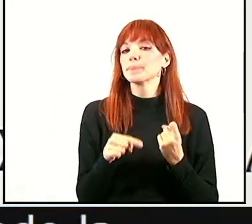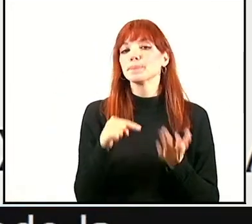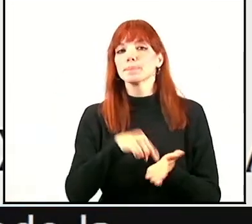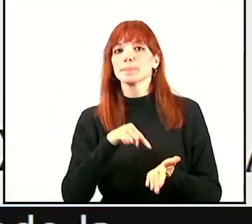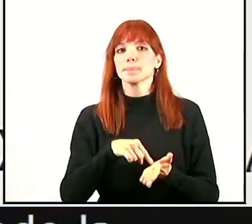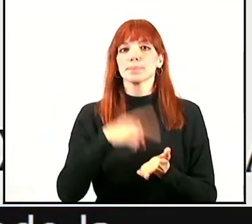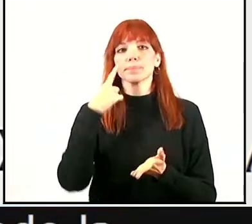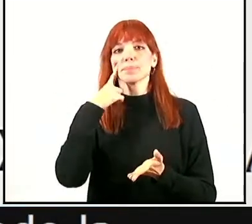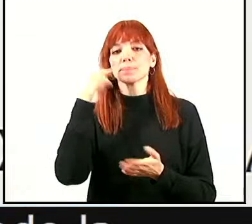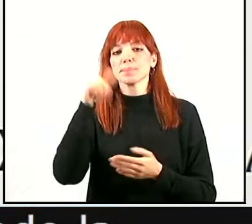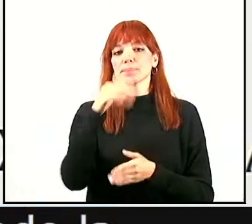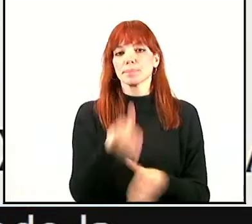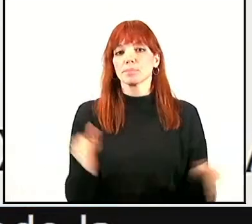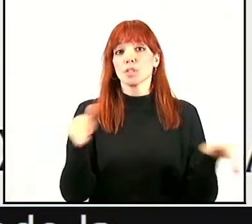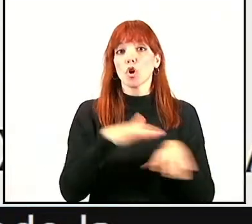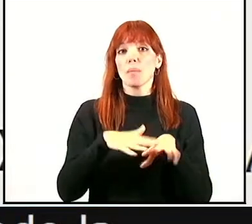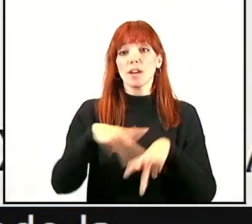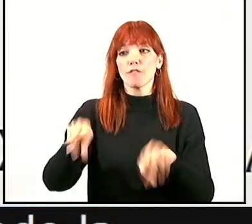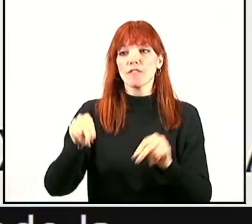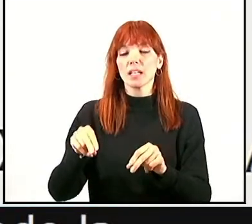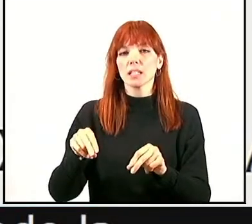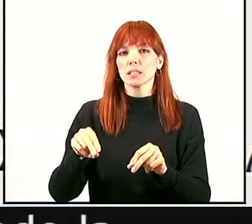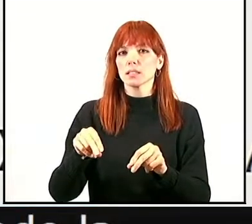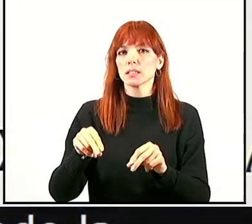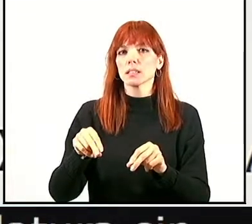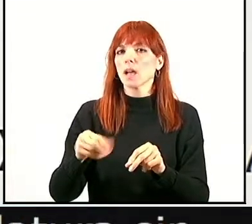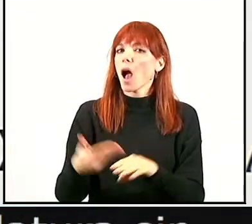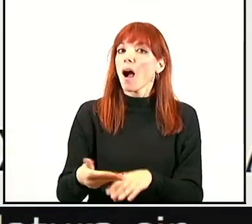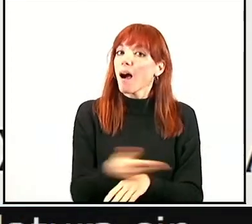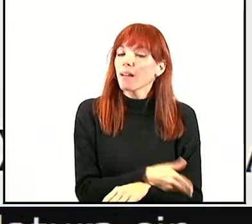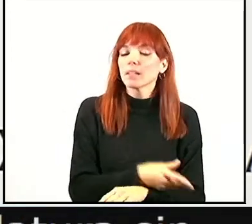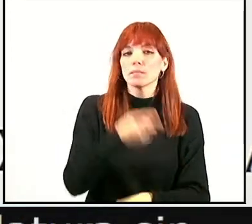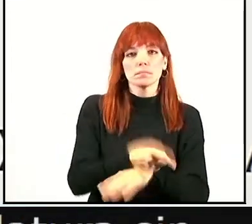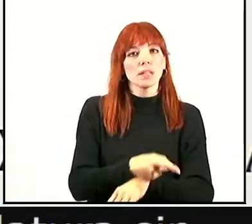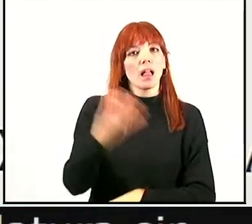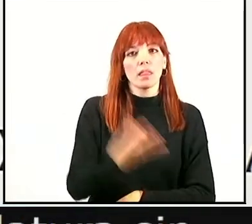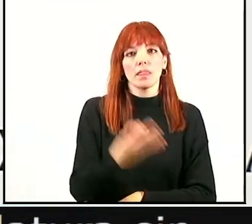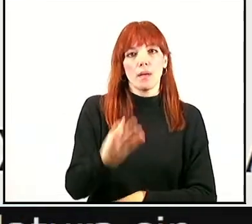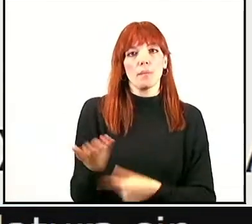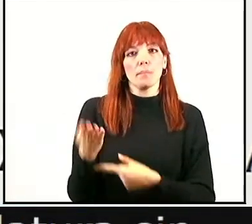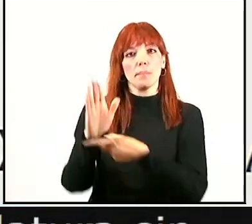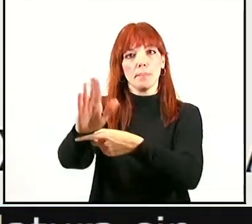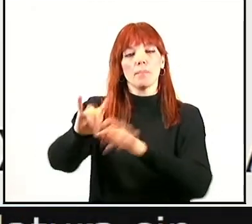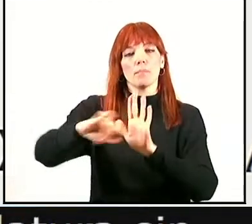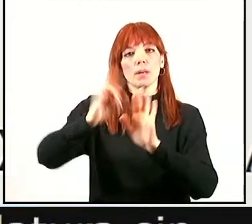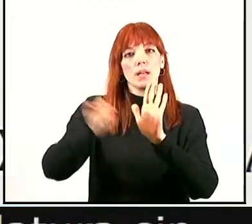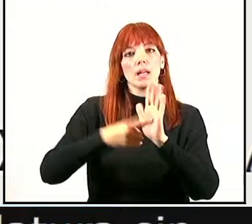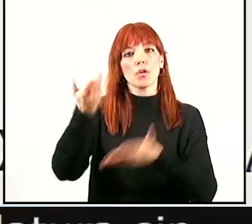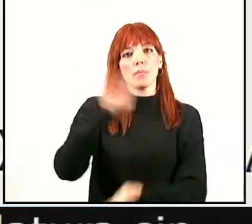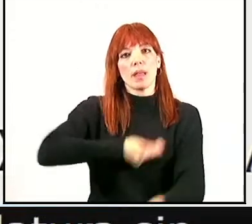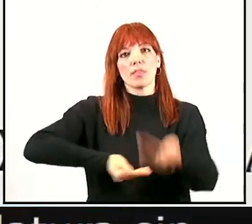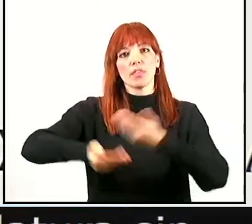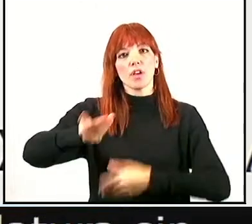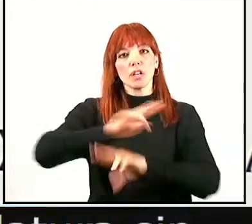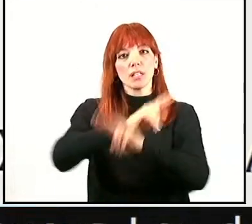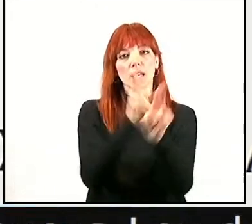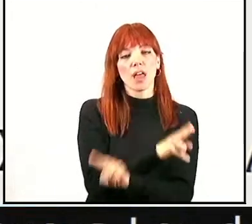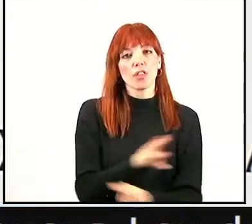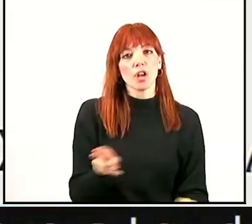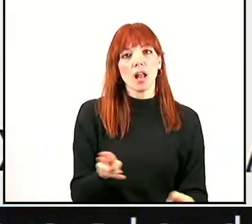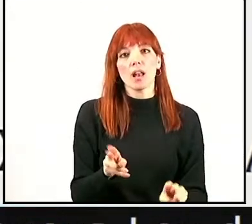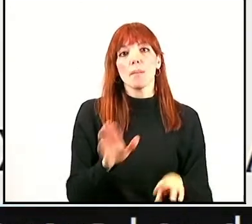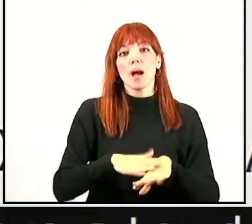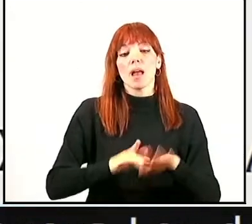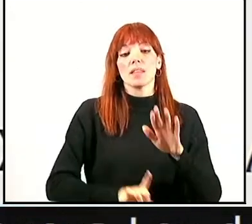no acabáramos esta legislatura sin traer y aprobar y mandar al Parlamento la nueva Ley de Cooperación Internacional